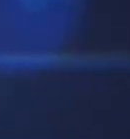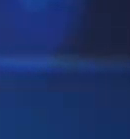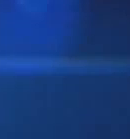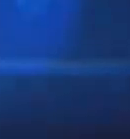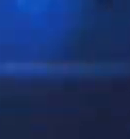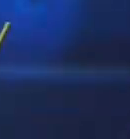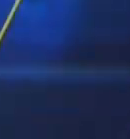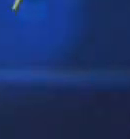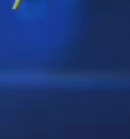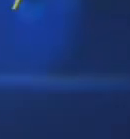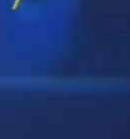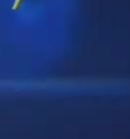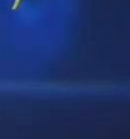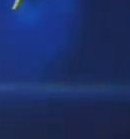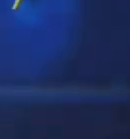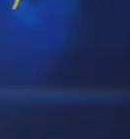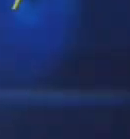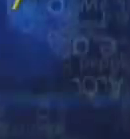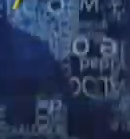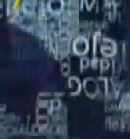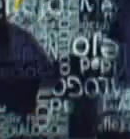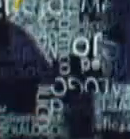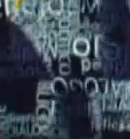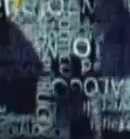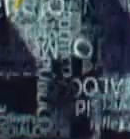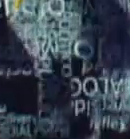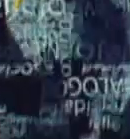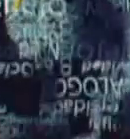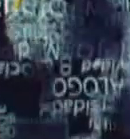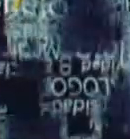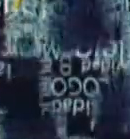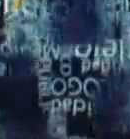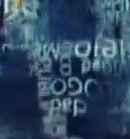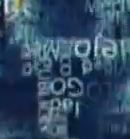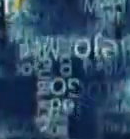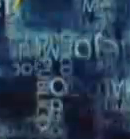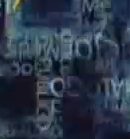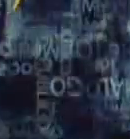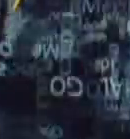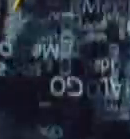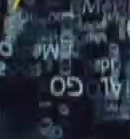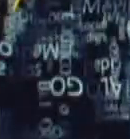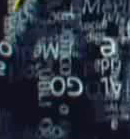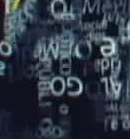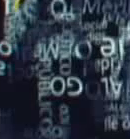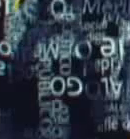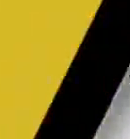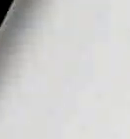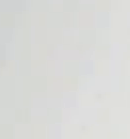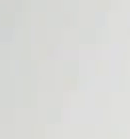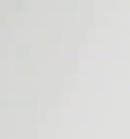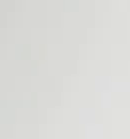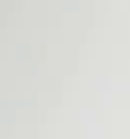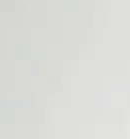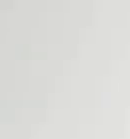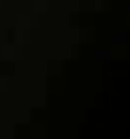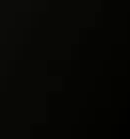hacen historia. Palabra suelta, este miércoles 22 horas.